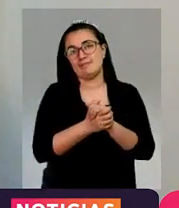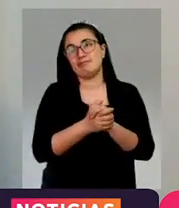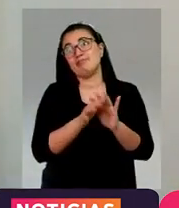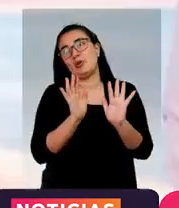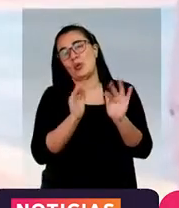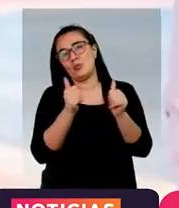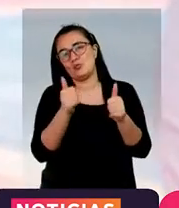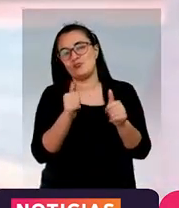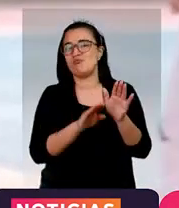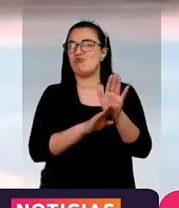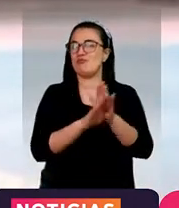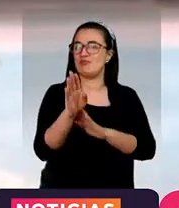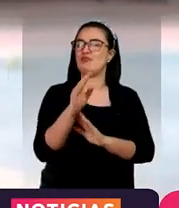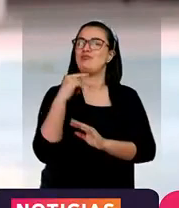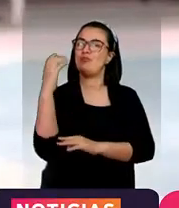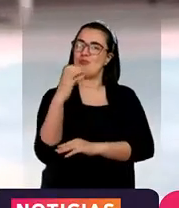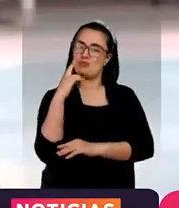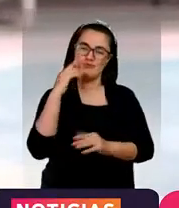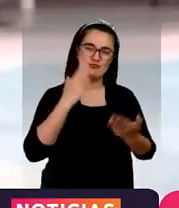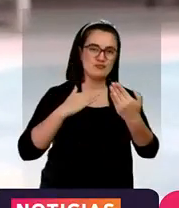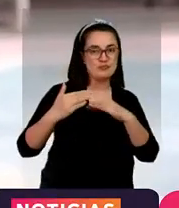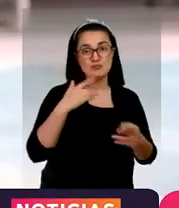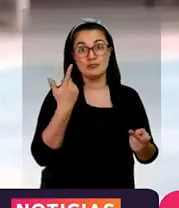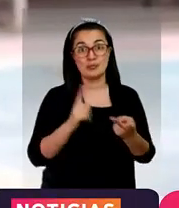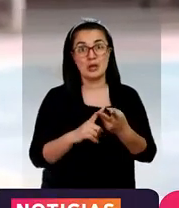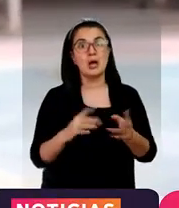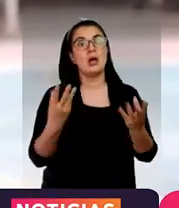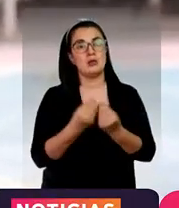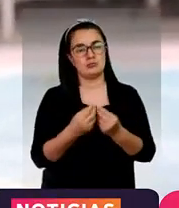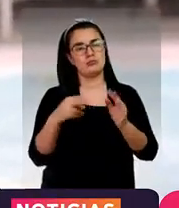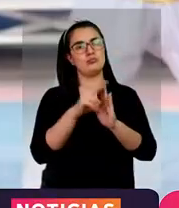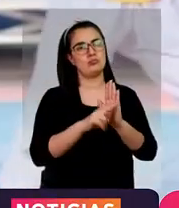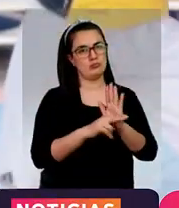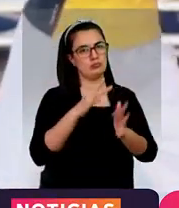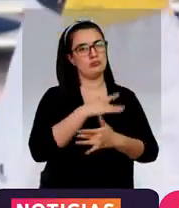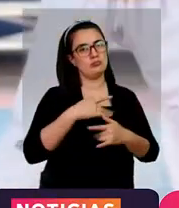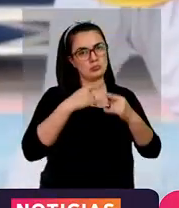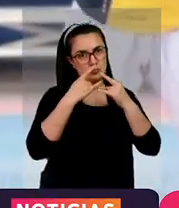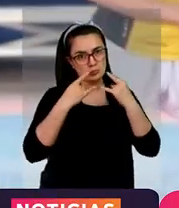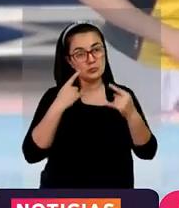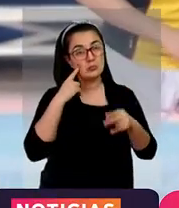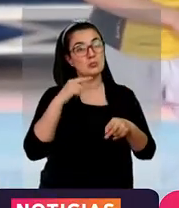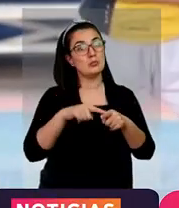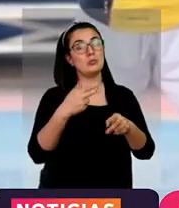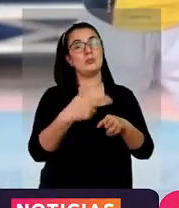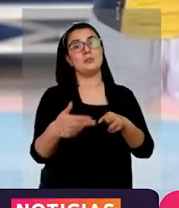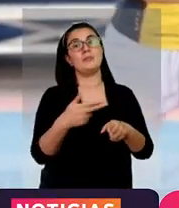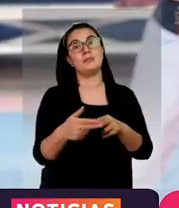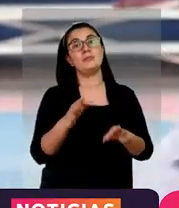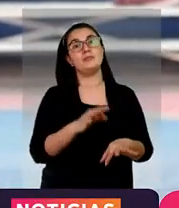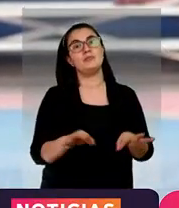el taekwondo colombiano. Este evento cumplirá con todas las medidas de bioseguridad y su realización tiene como fin seguir